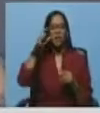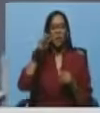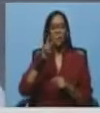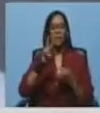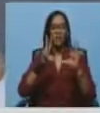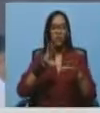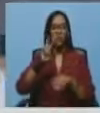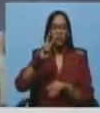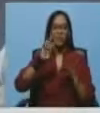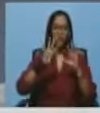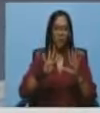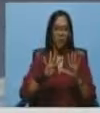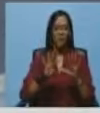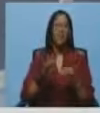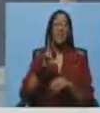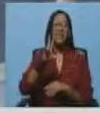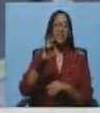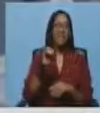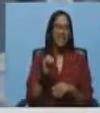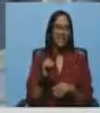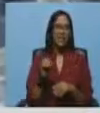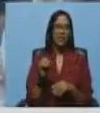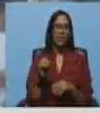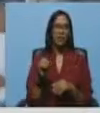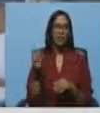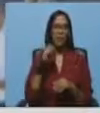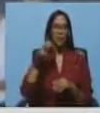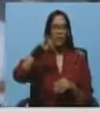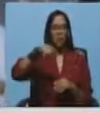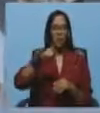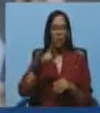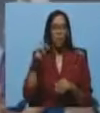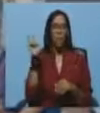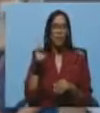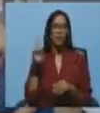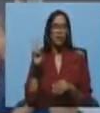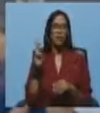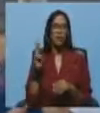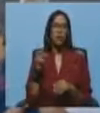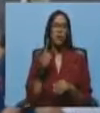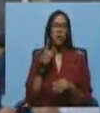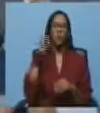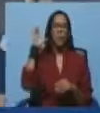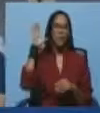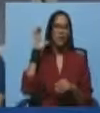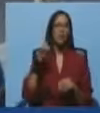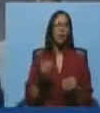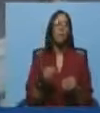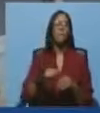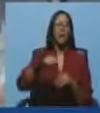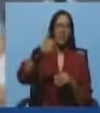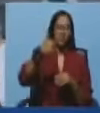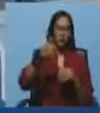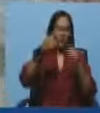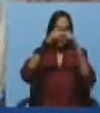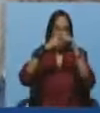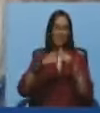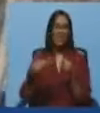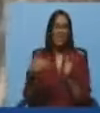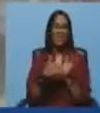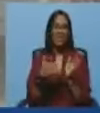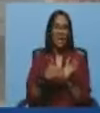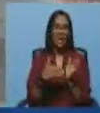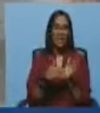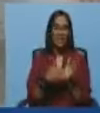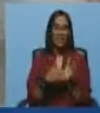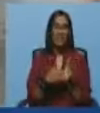28, 29 y 30 del mes de julio, Venezuela fue uno de los países con mayor cantidad de ataques de